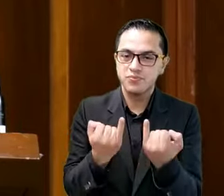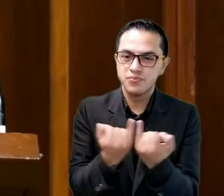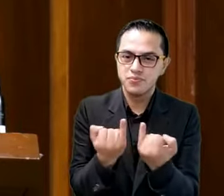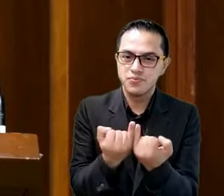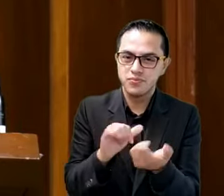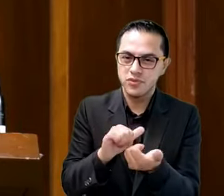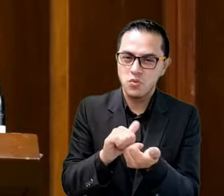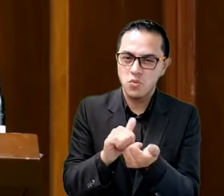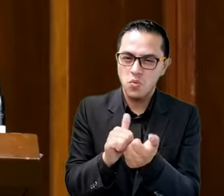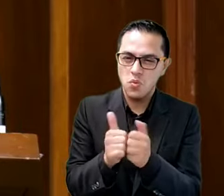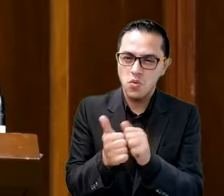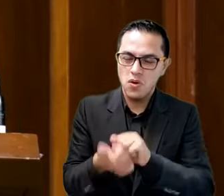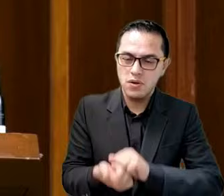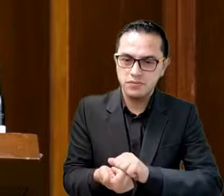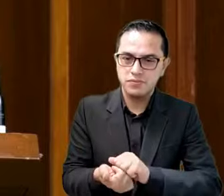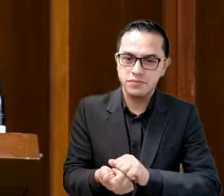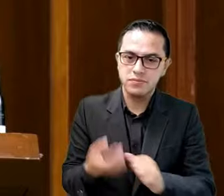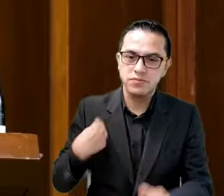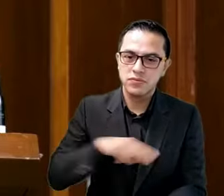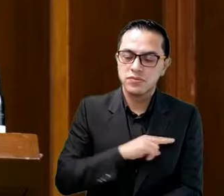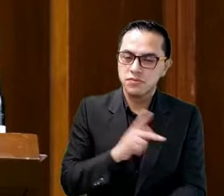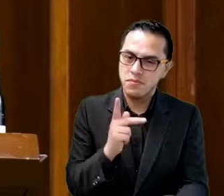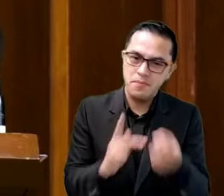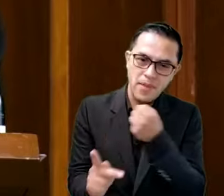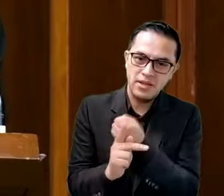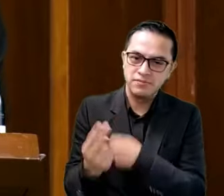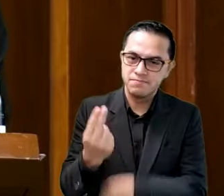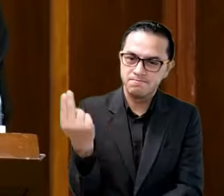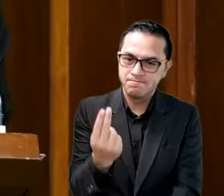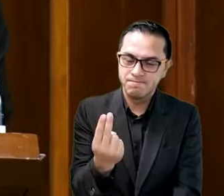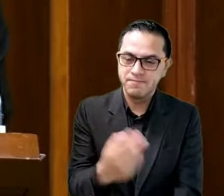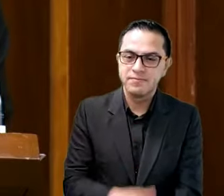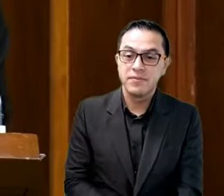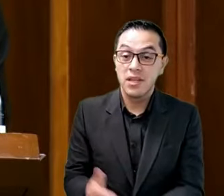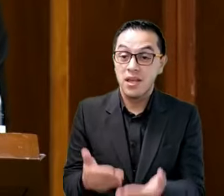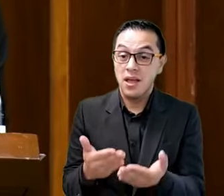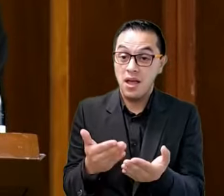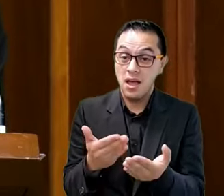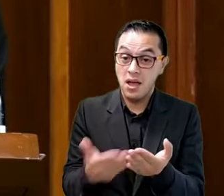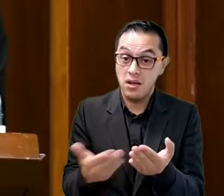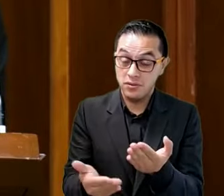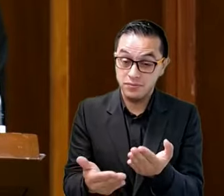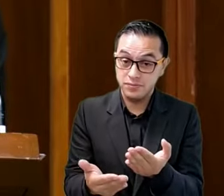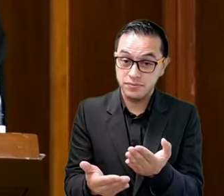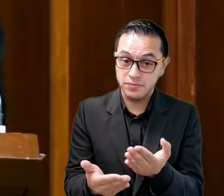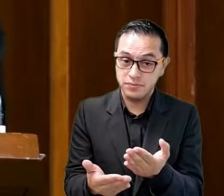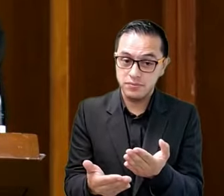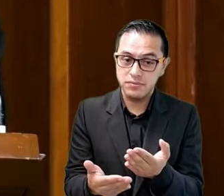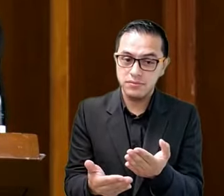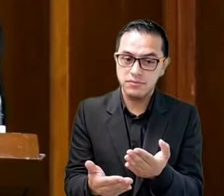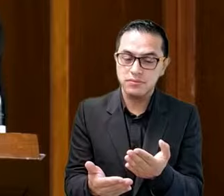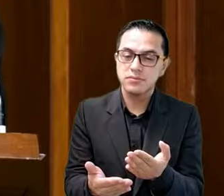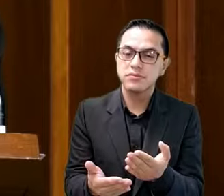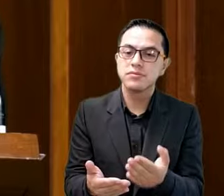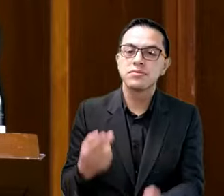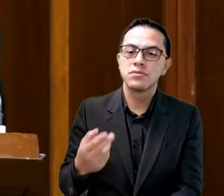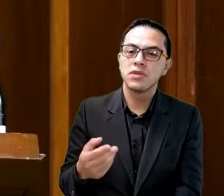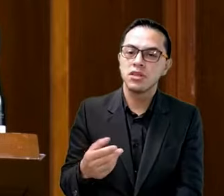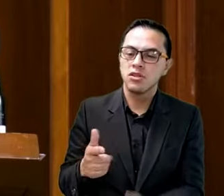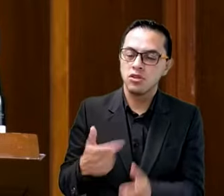transformación que nuestro país exige en este sentido desde la fracción parlamentaria de